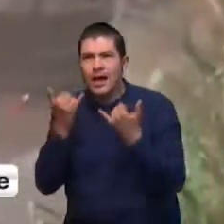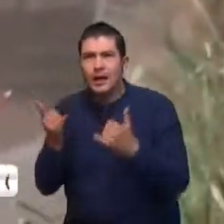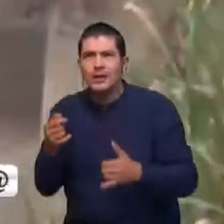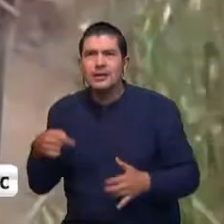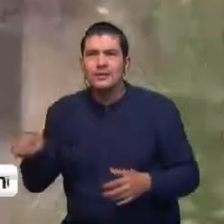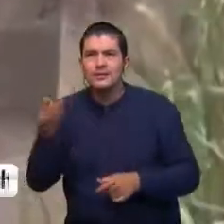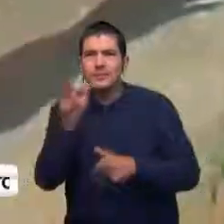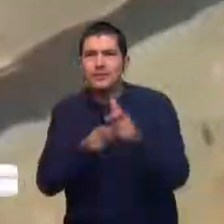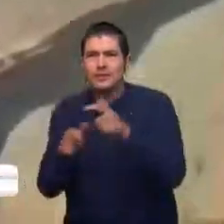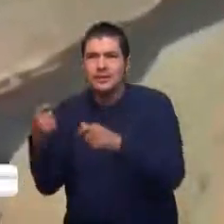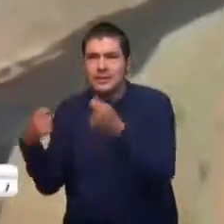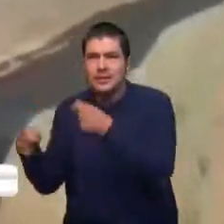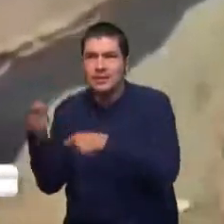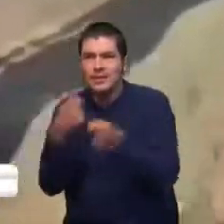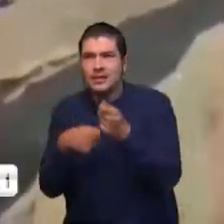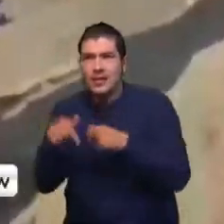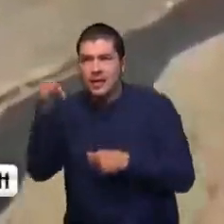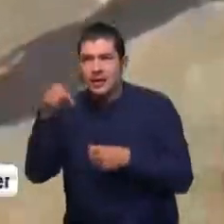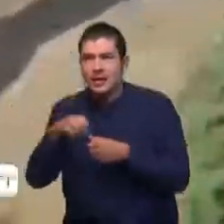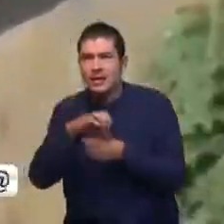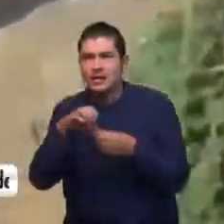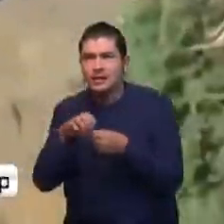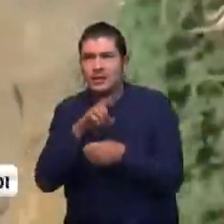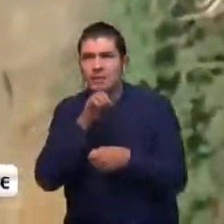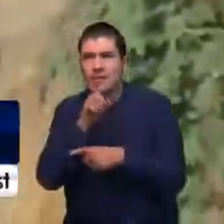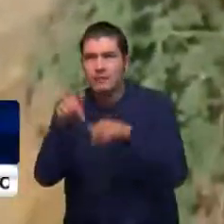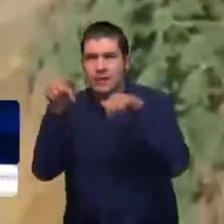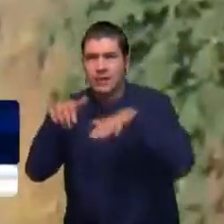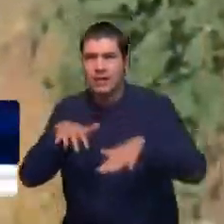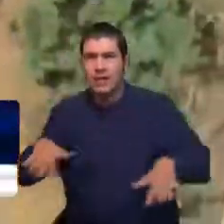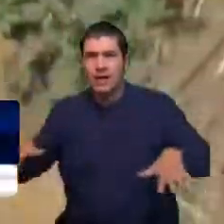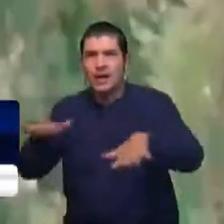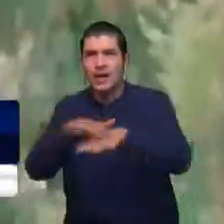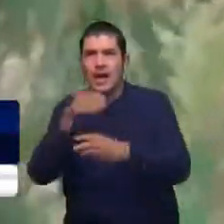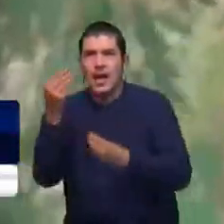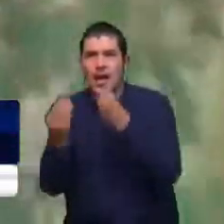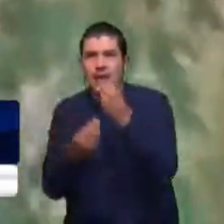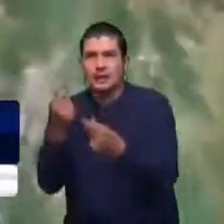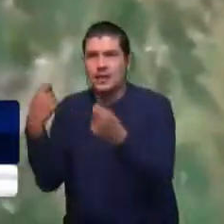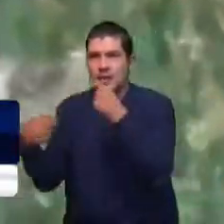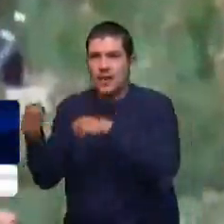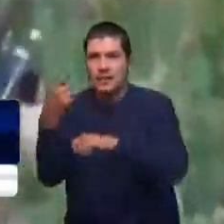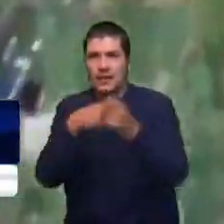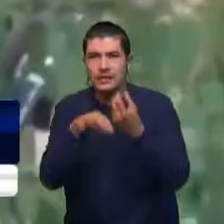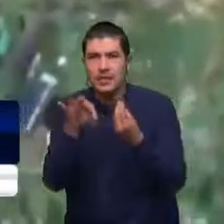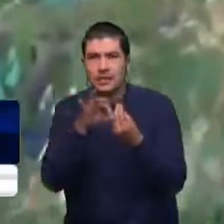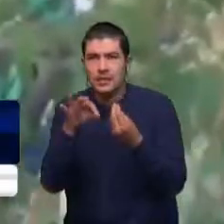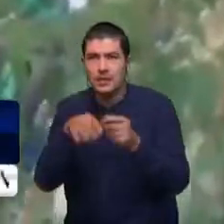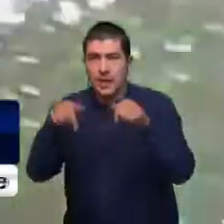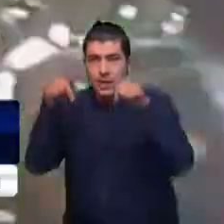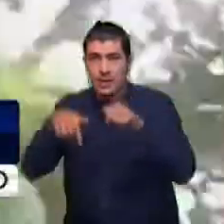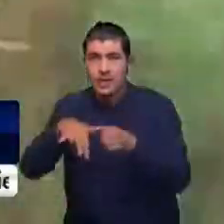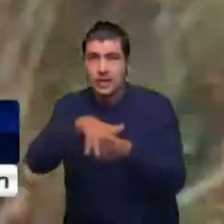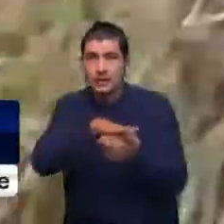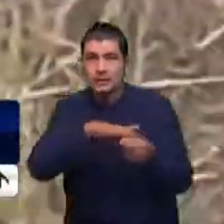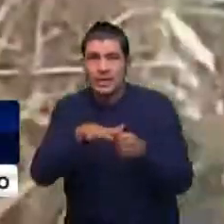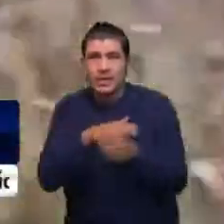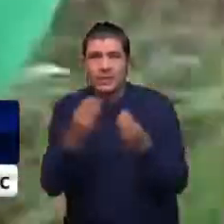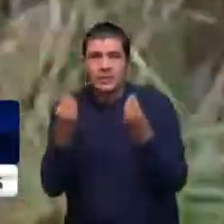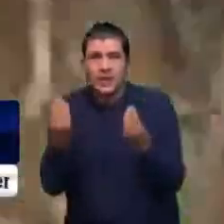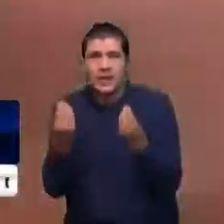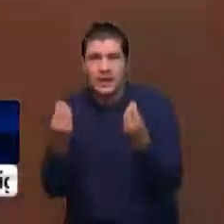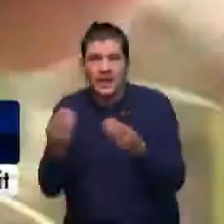expendedores de estupefacientes en bucaramanga y el área metropolitana realizan la distribución de alcaloides en los barrios para